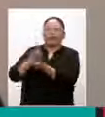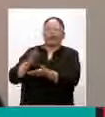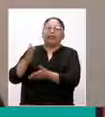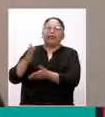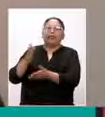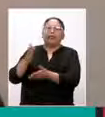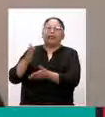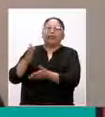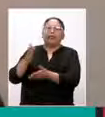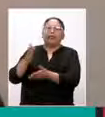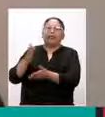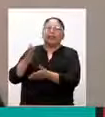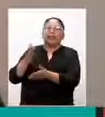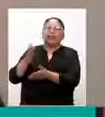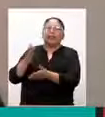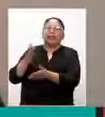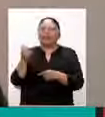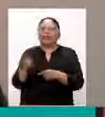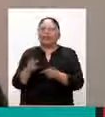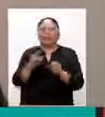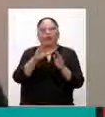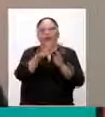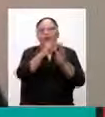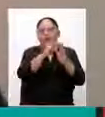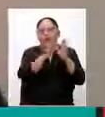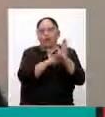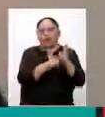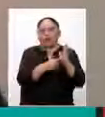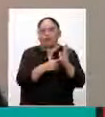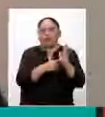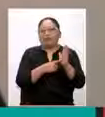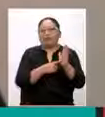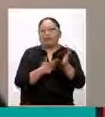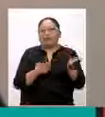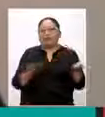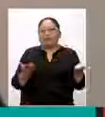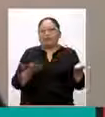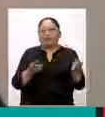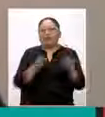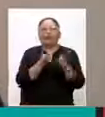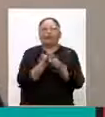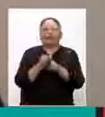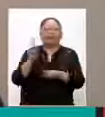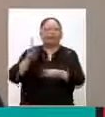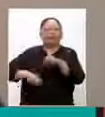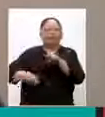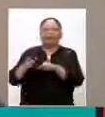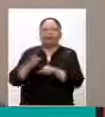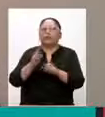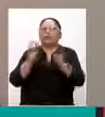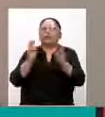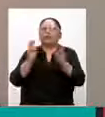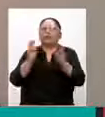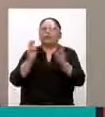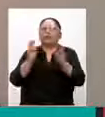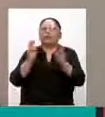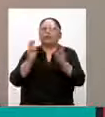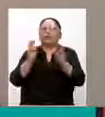se ha actuado conforme al marco constitucional o a la jurisprudencia específica en este tipo de casos.